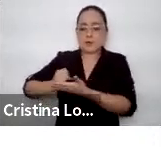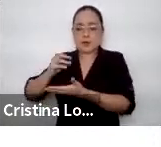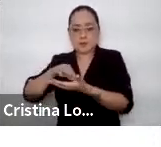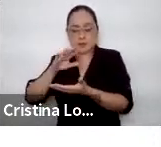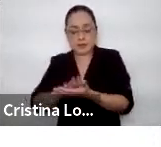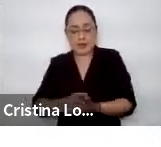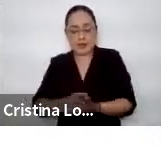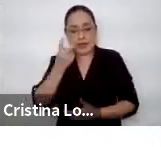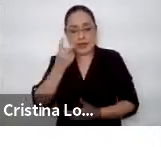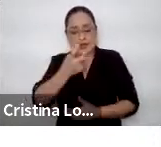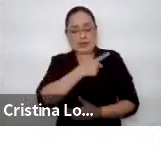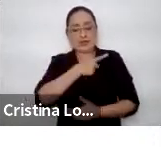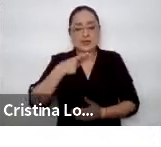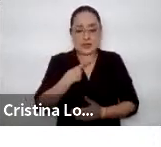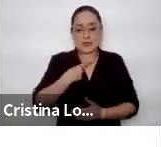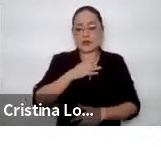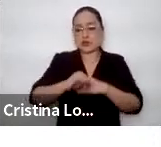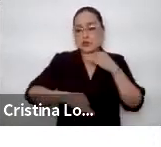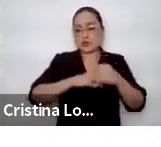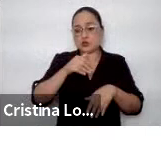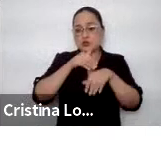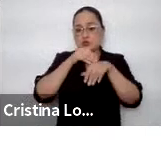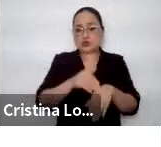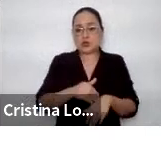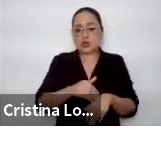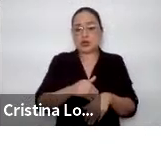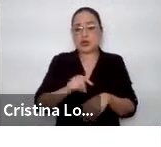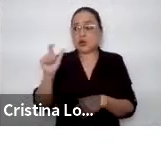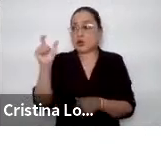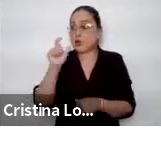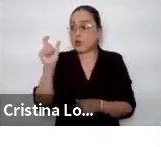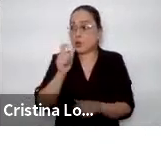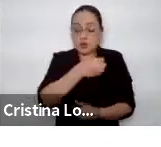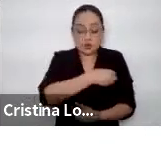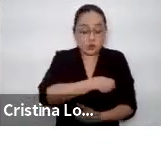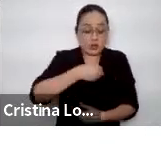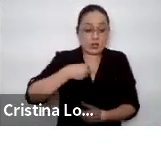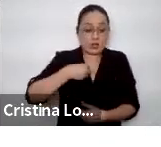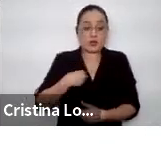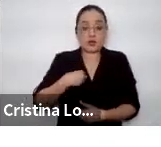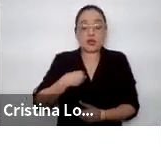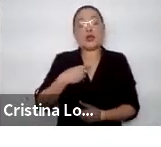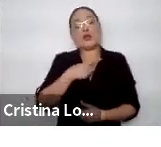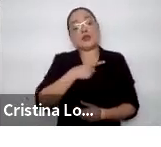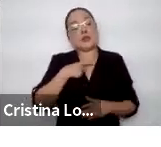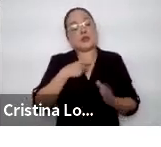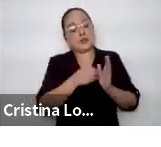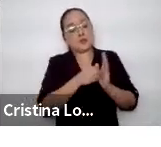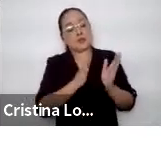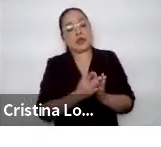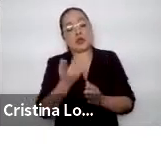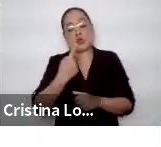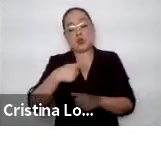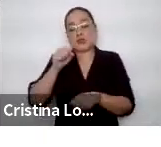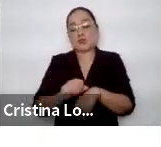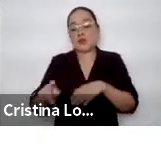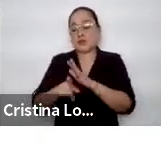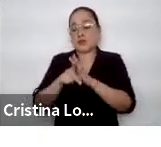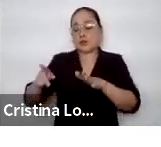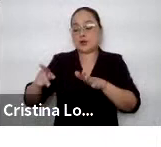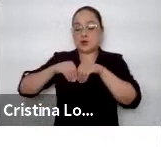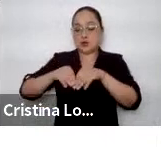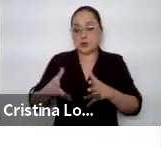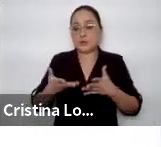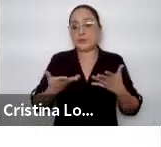como no podía ser obligatoria hasta que no se diera a conocer, hasta que no saliera publicada en el semanario judicial. Entonces, para